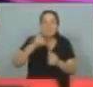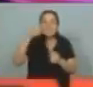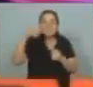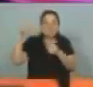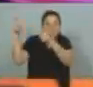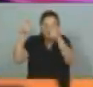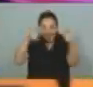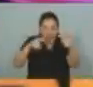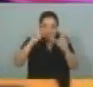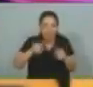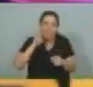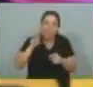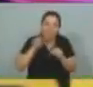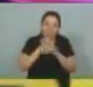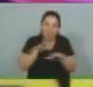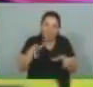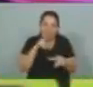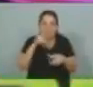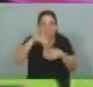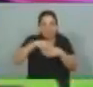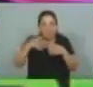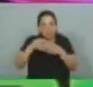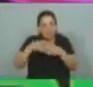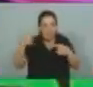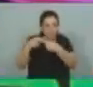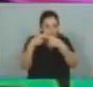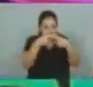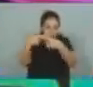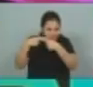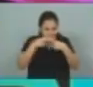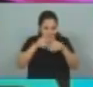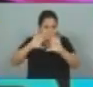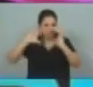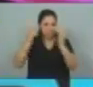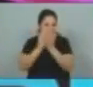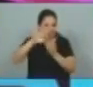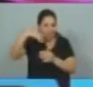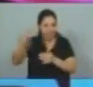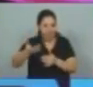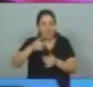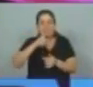de este informe, se habría armado tremendo revuelo en todo el sistema intergaláctico. Y sí, al parecer no